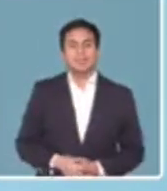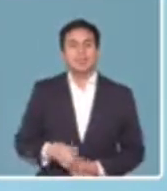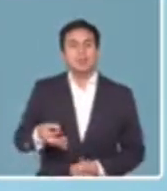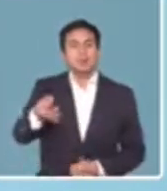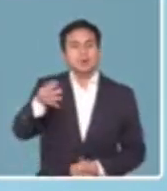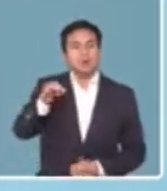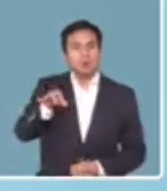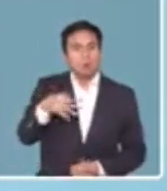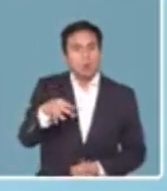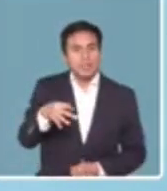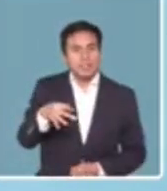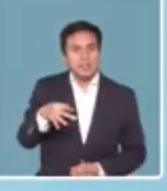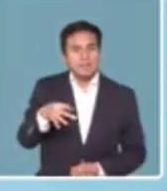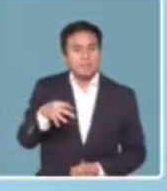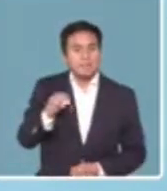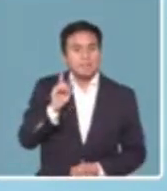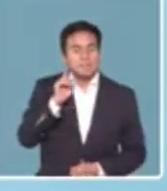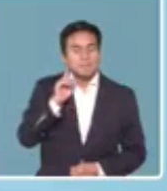cuénteme... No,